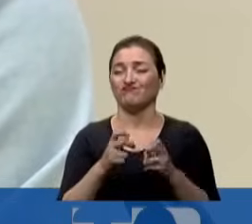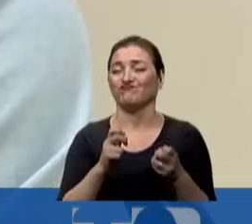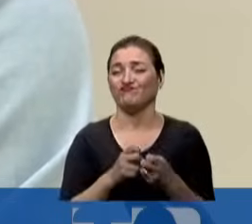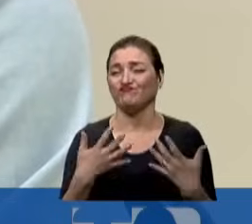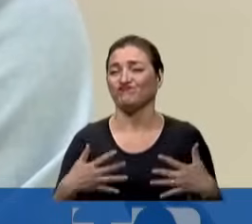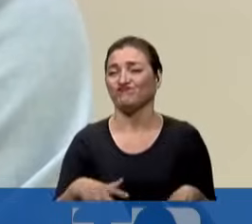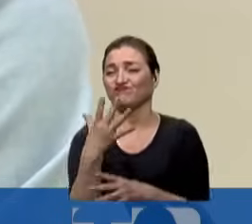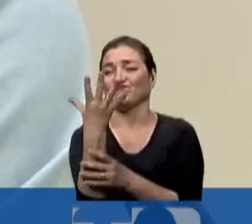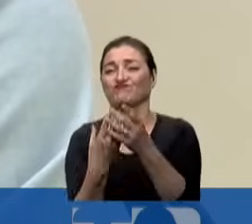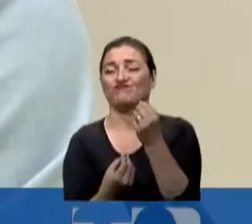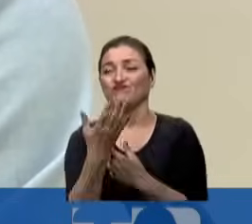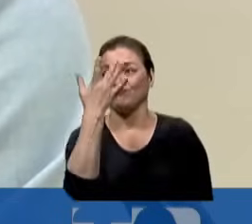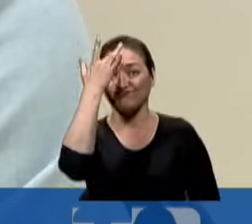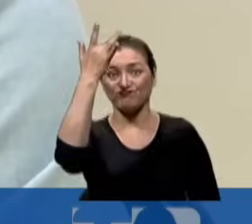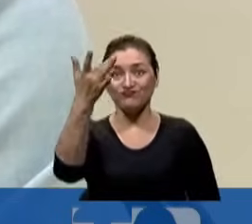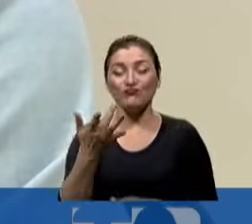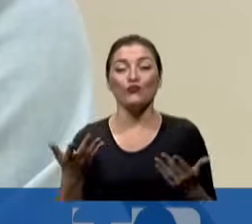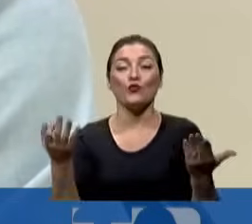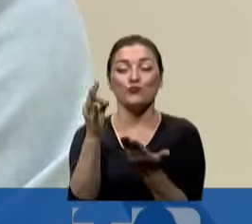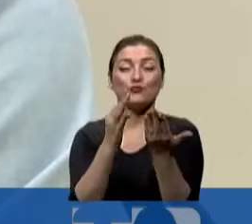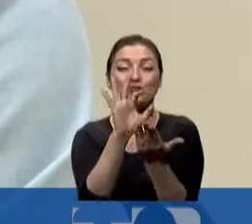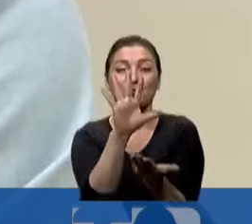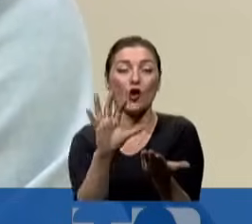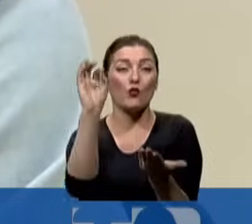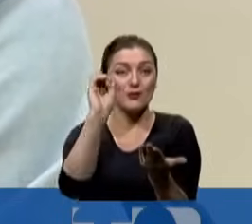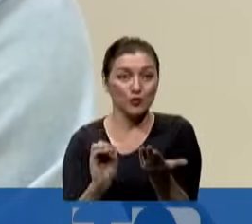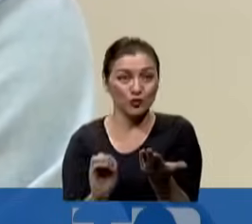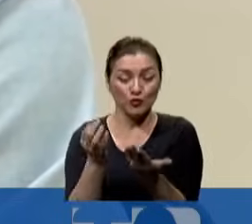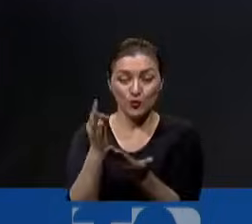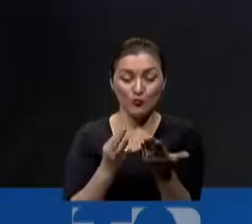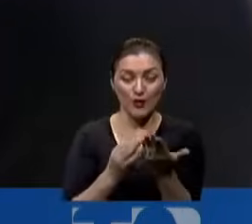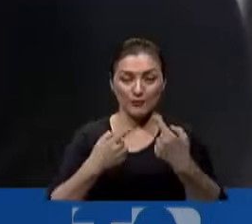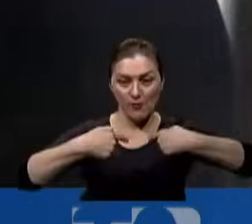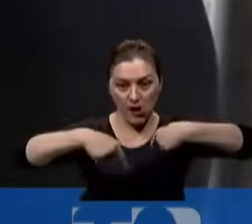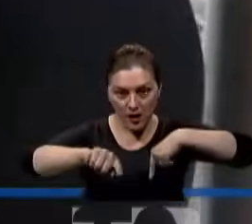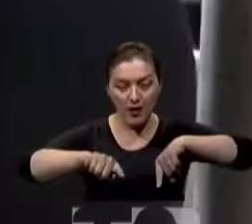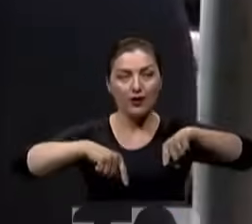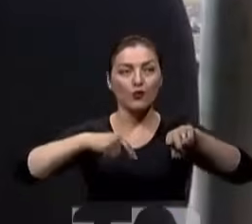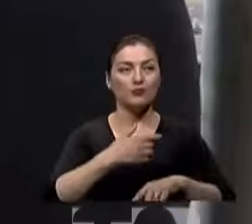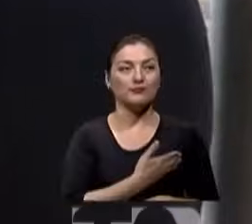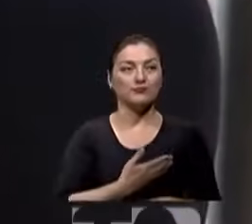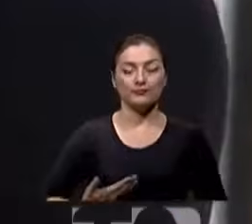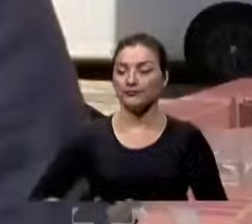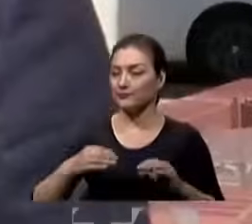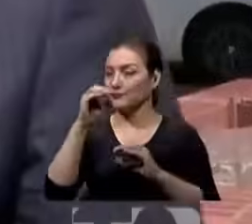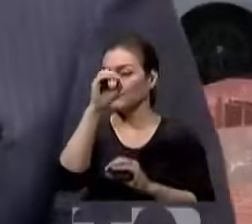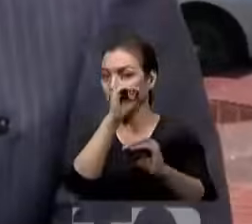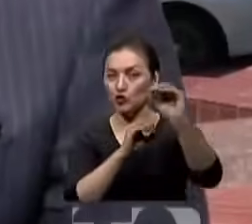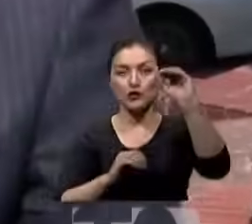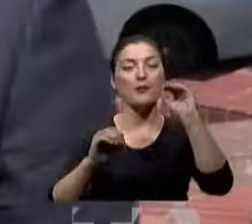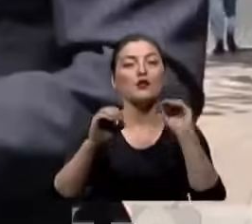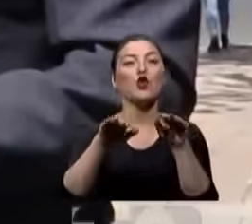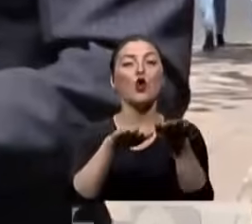El 50% del presupuesto municipal está dedicado solo a movilidad. El presidente del Observatorio de Movilidad,